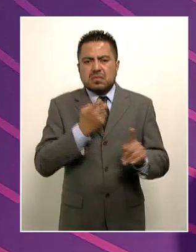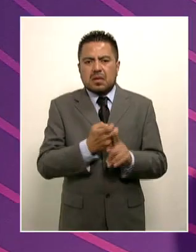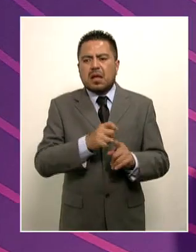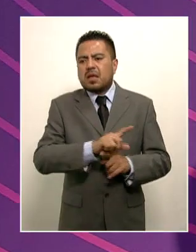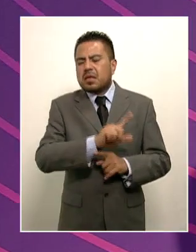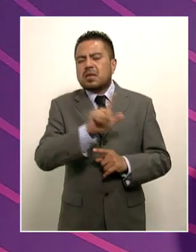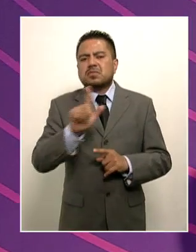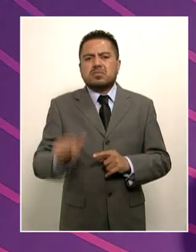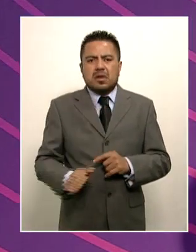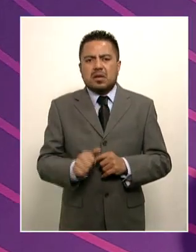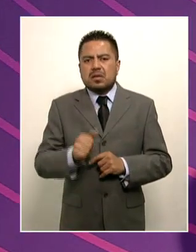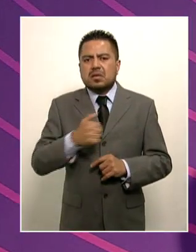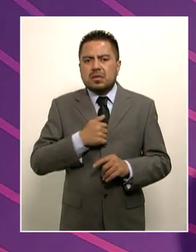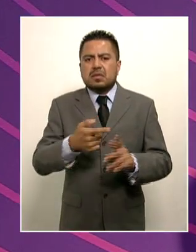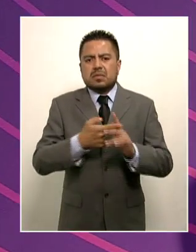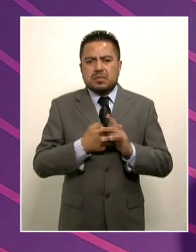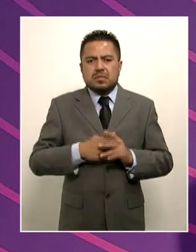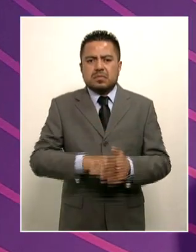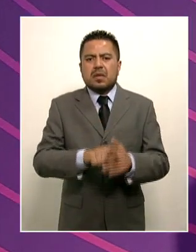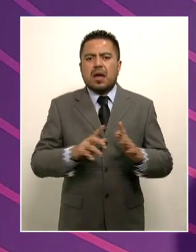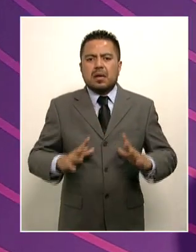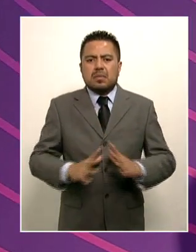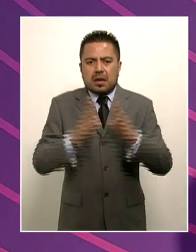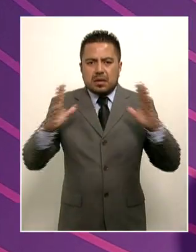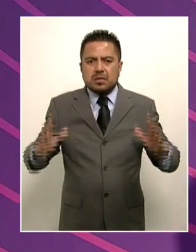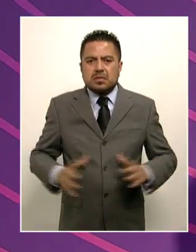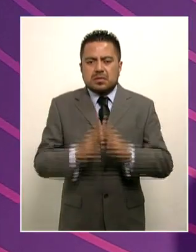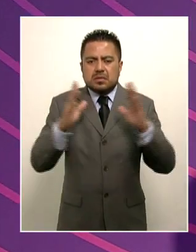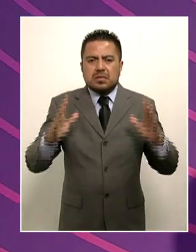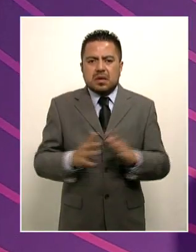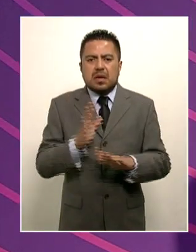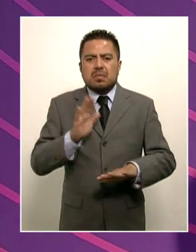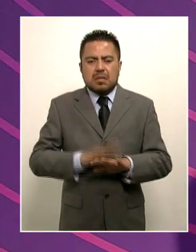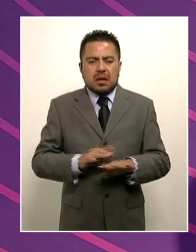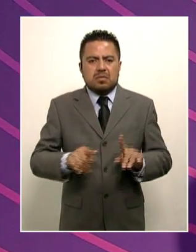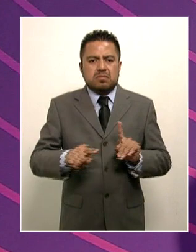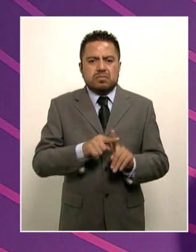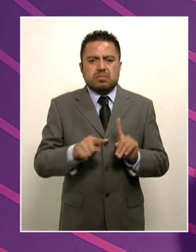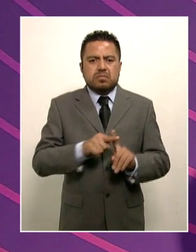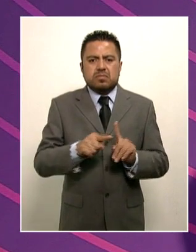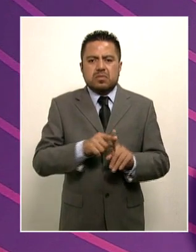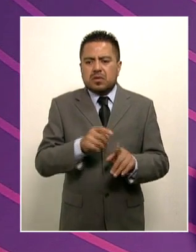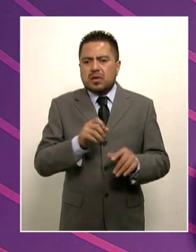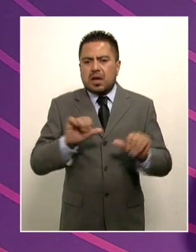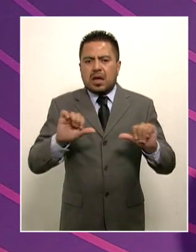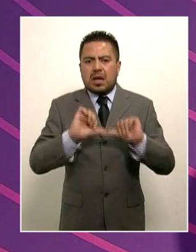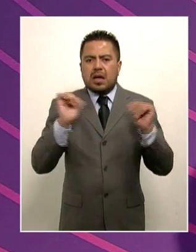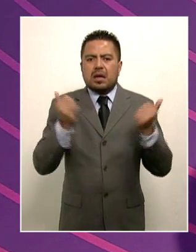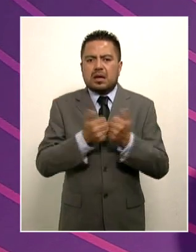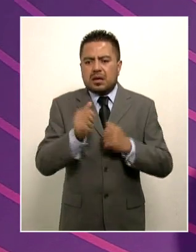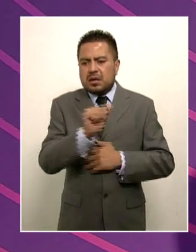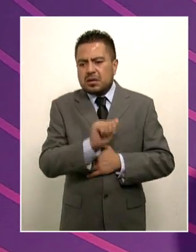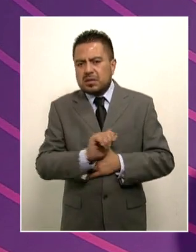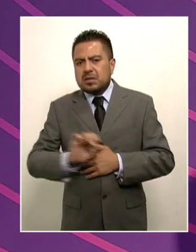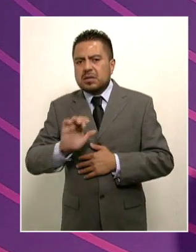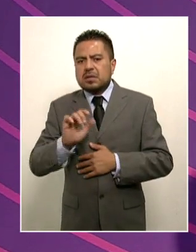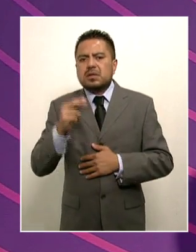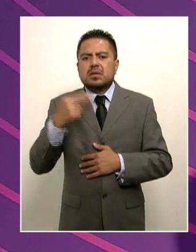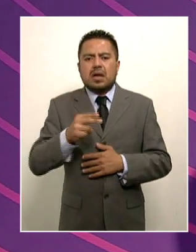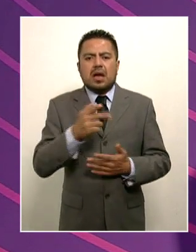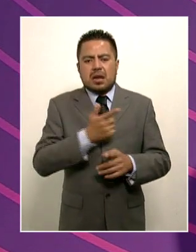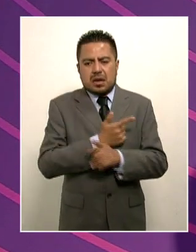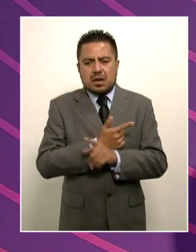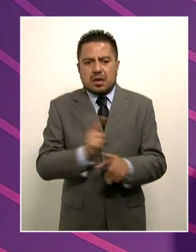después como ya empecé a participar más activamente en una asociación civil que se llama Libre